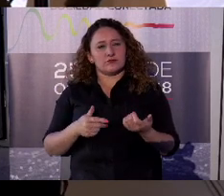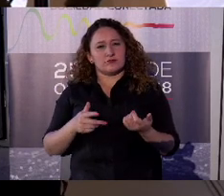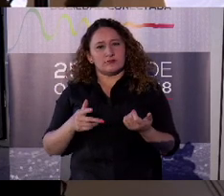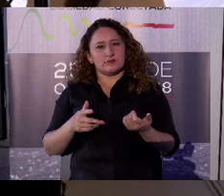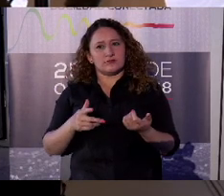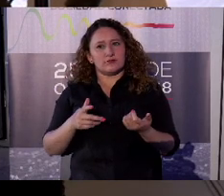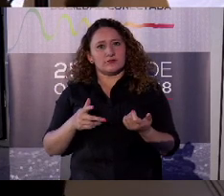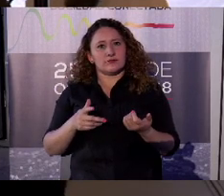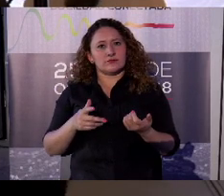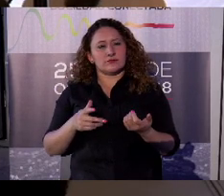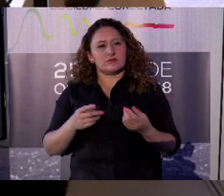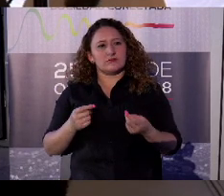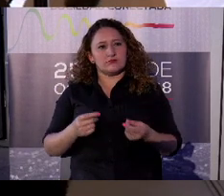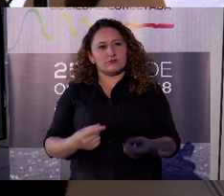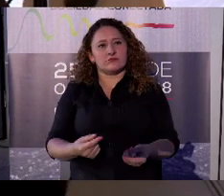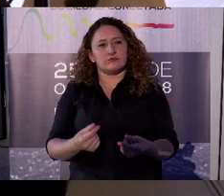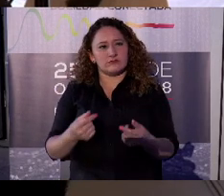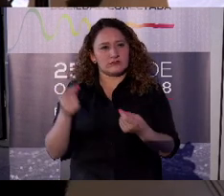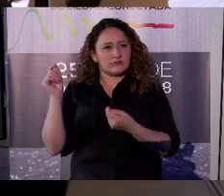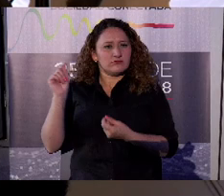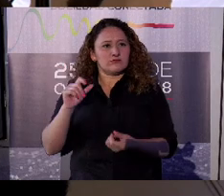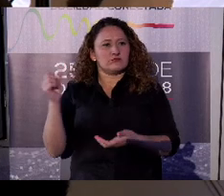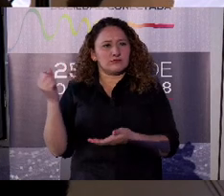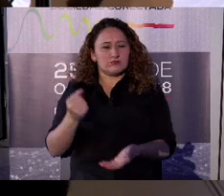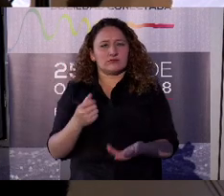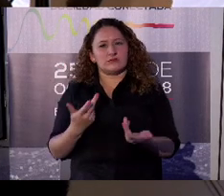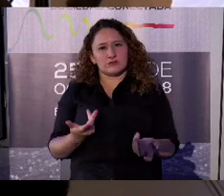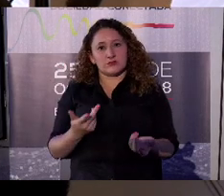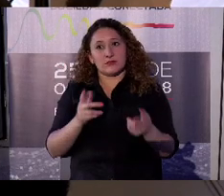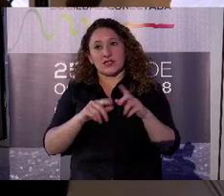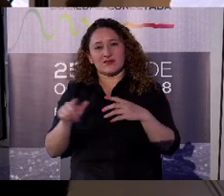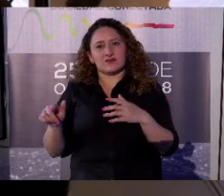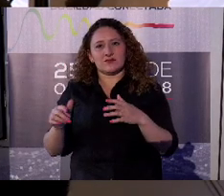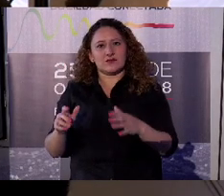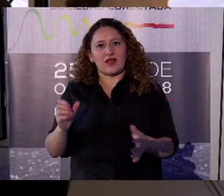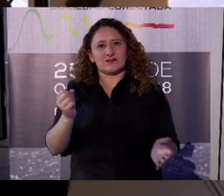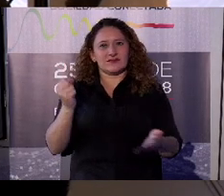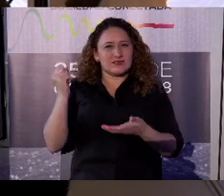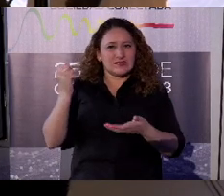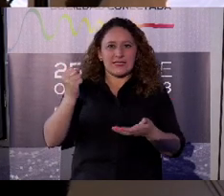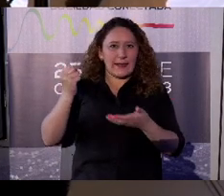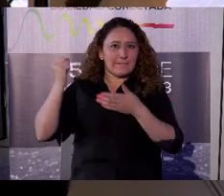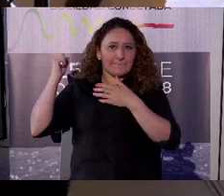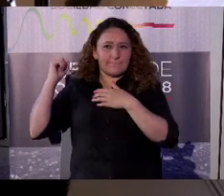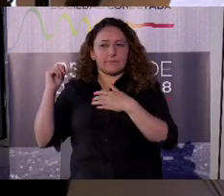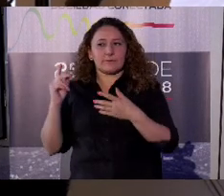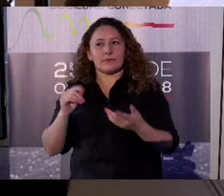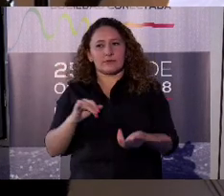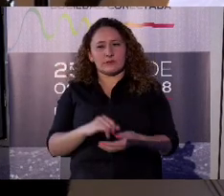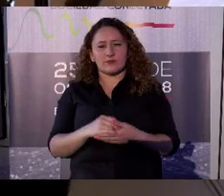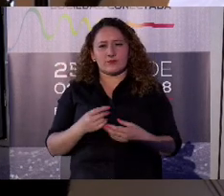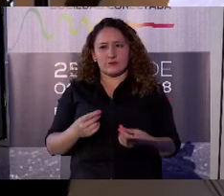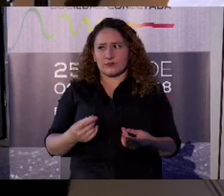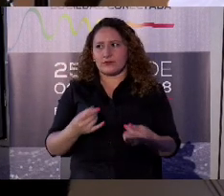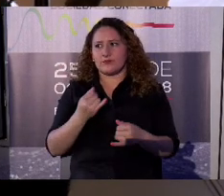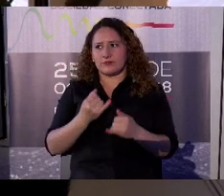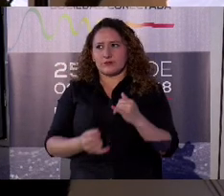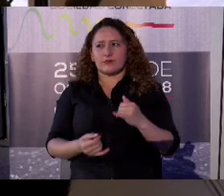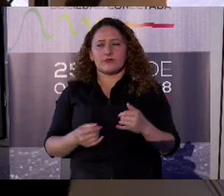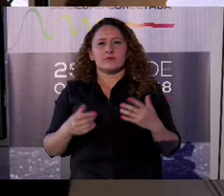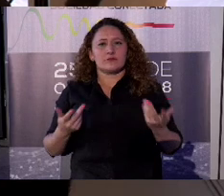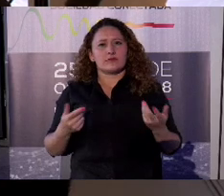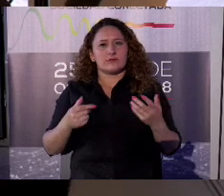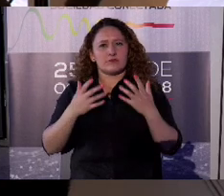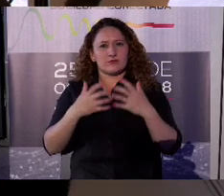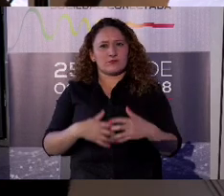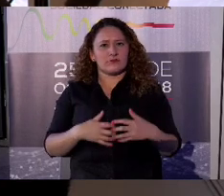cosas aceleran las inversiones y qué cosas inhiben las inversiones. Y muy rápidamente, y voy terminando acá, las